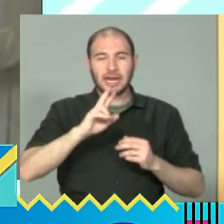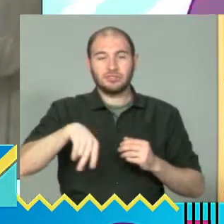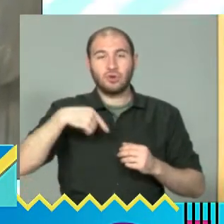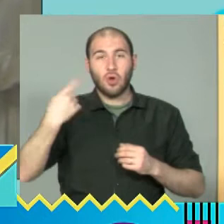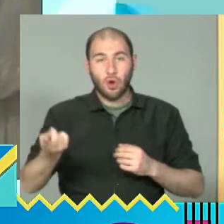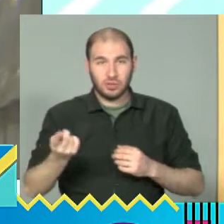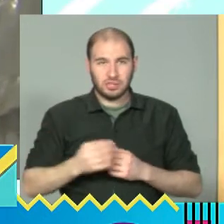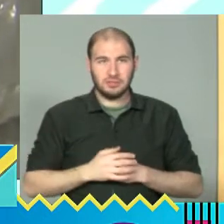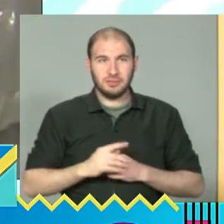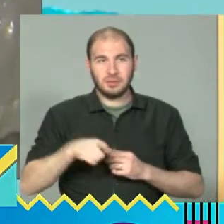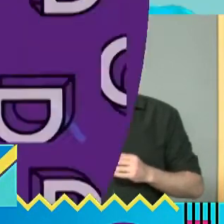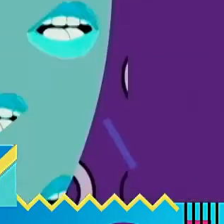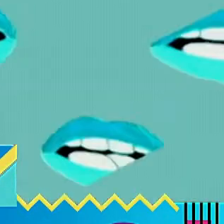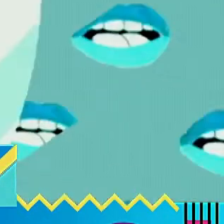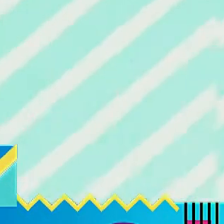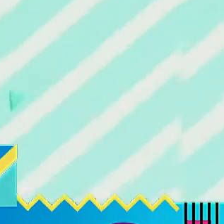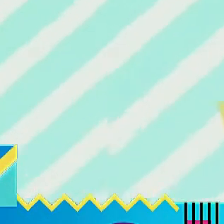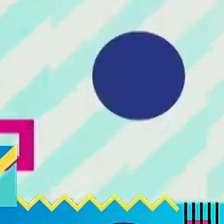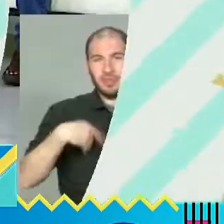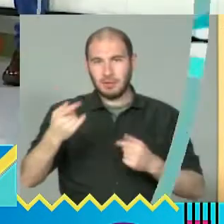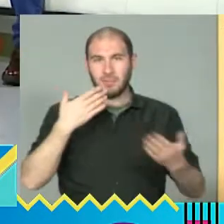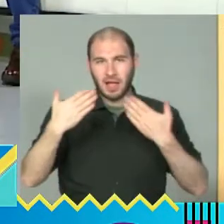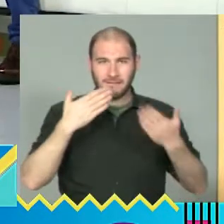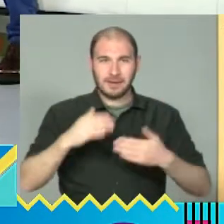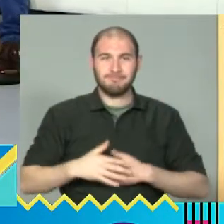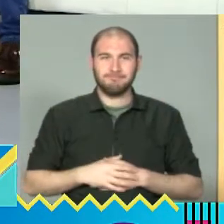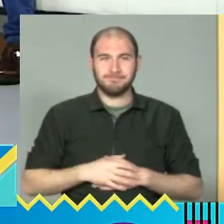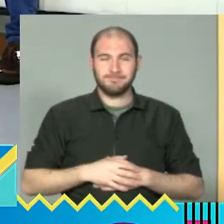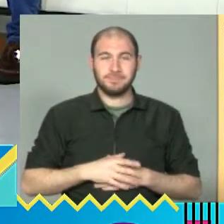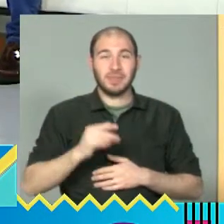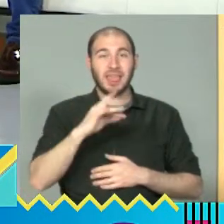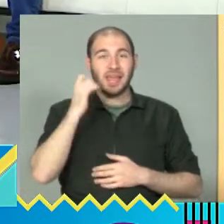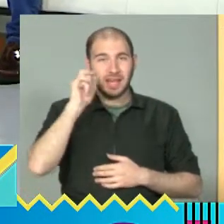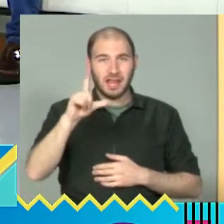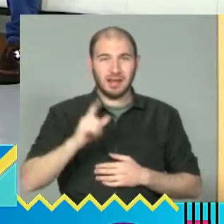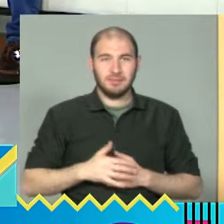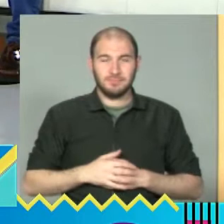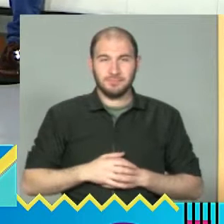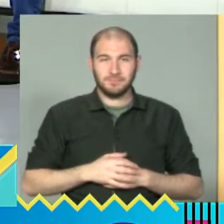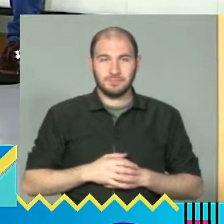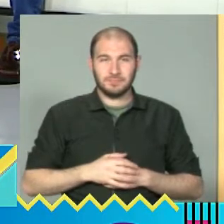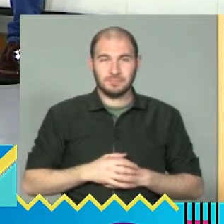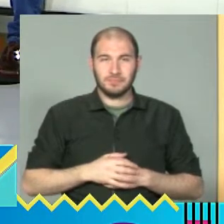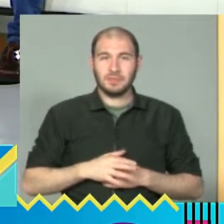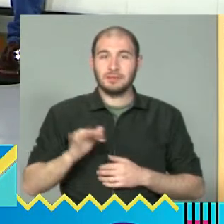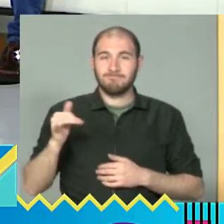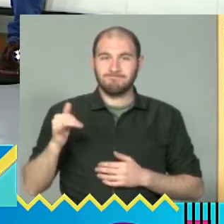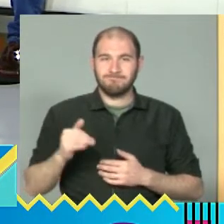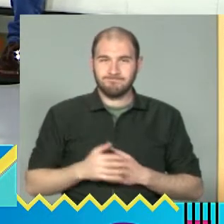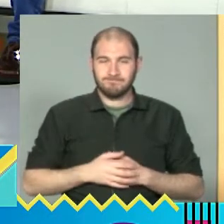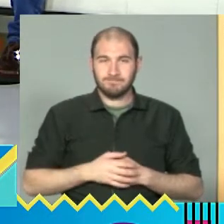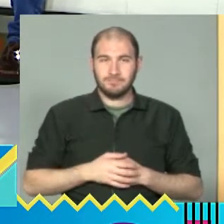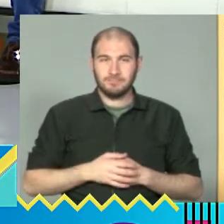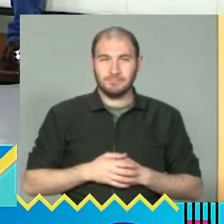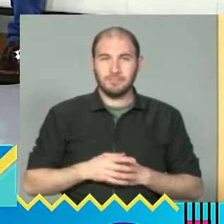que, bueno, por supuesto las comentaremos. Las vamos a ir, por supuesto, desarrollando. Daniel, bueno, ¿qué opinás? sí, a ver, yo